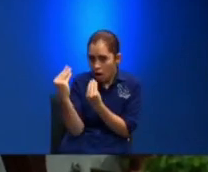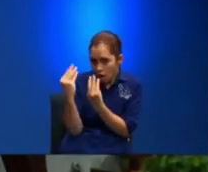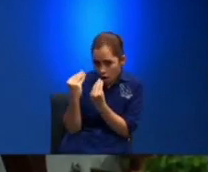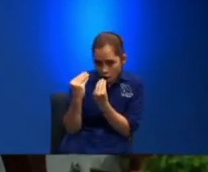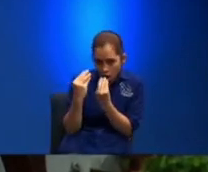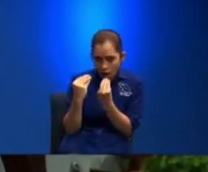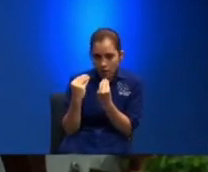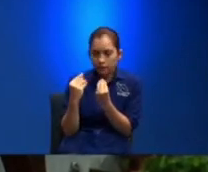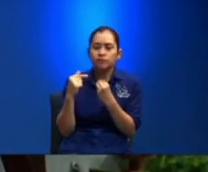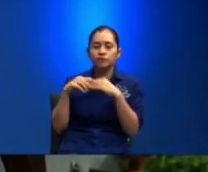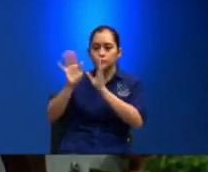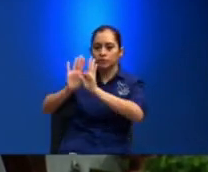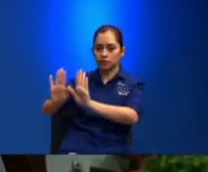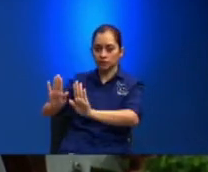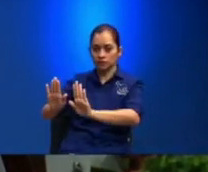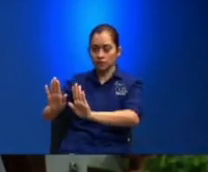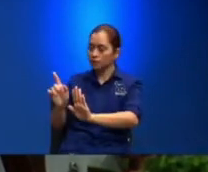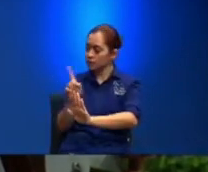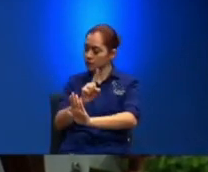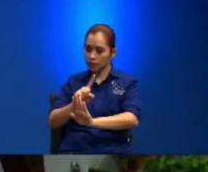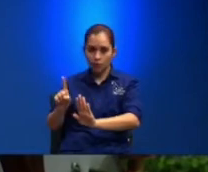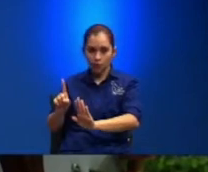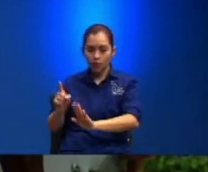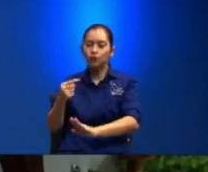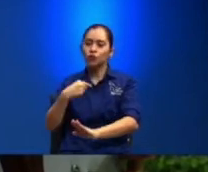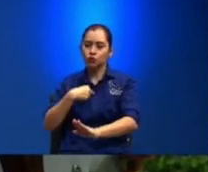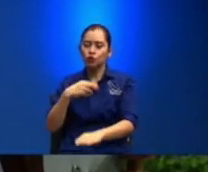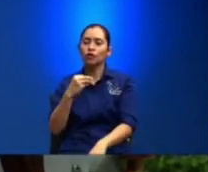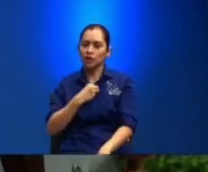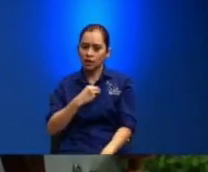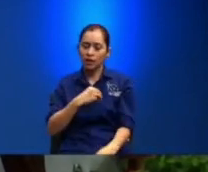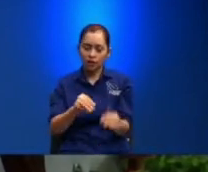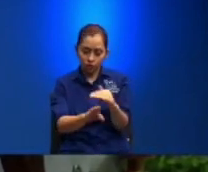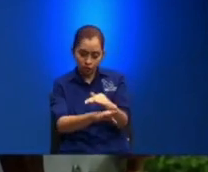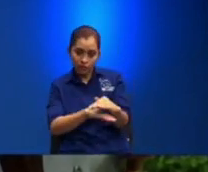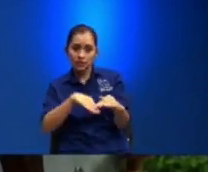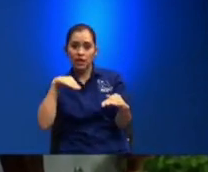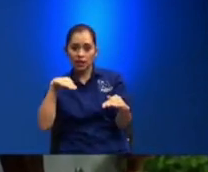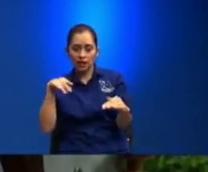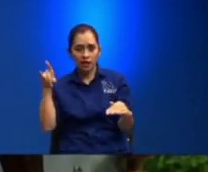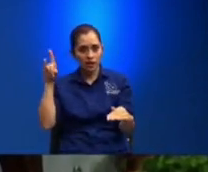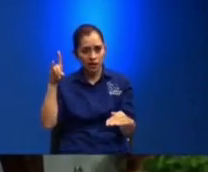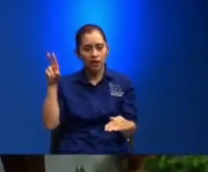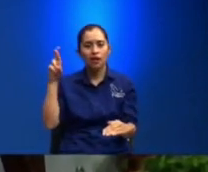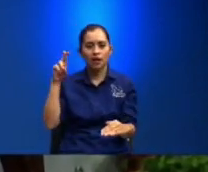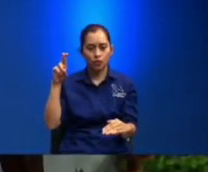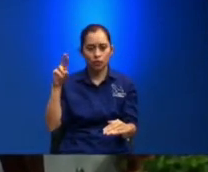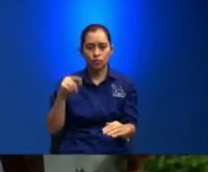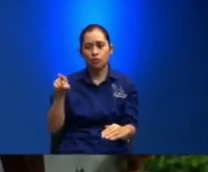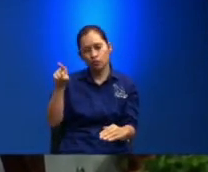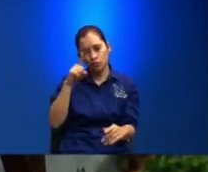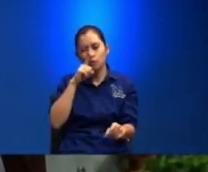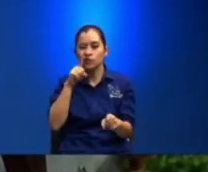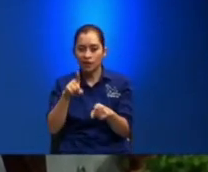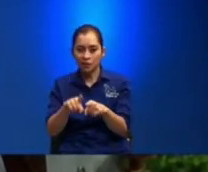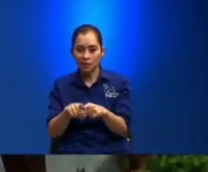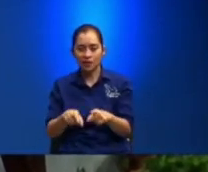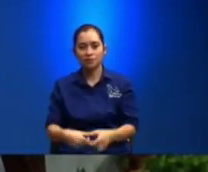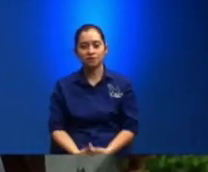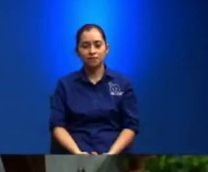decir y yo le digo a los hermanos que cuando yo veo eso me recuerdo